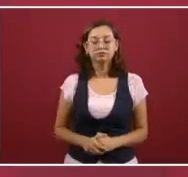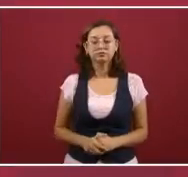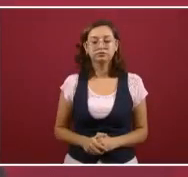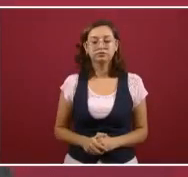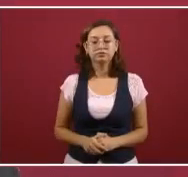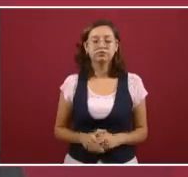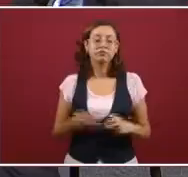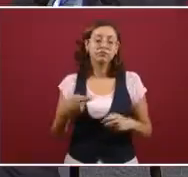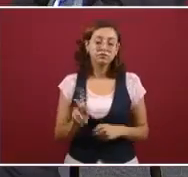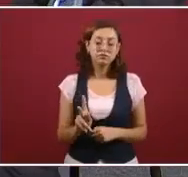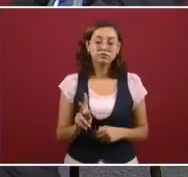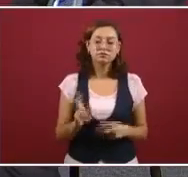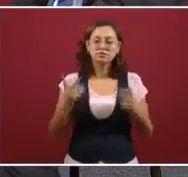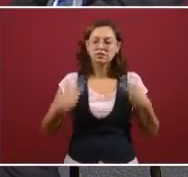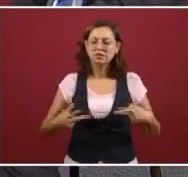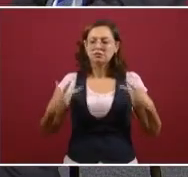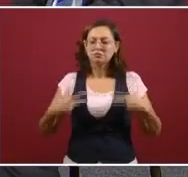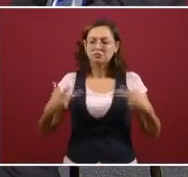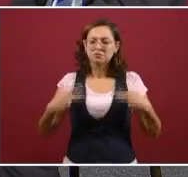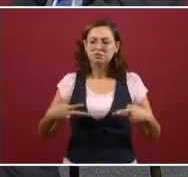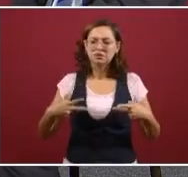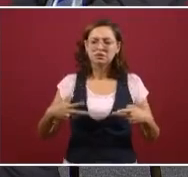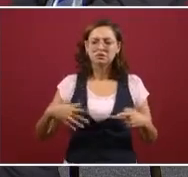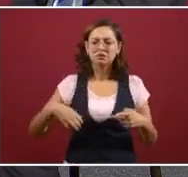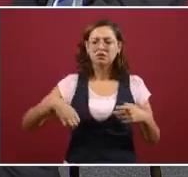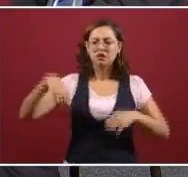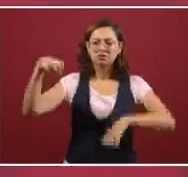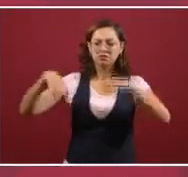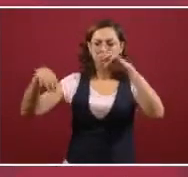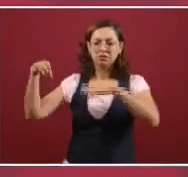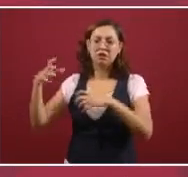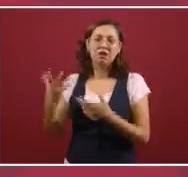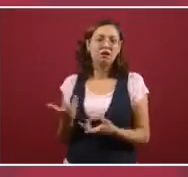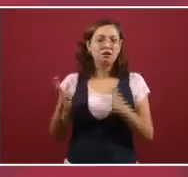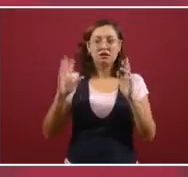la gente mayor ahora está de moda, o sea,